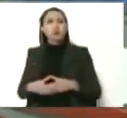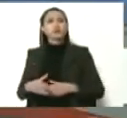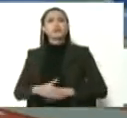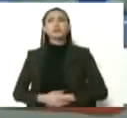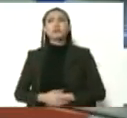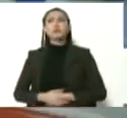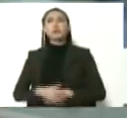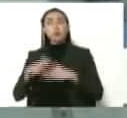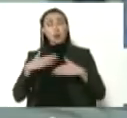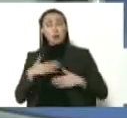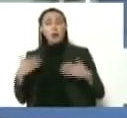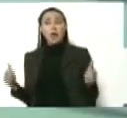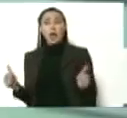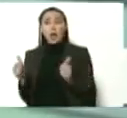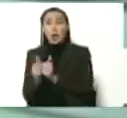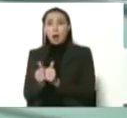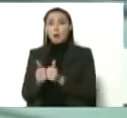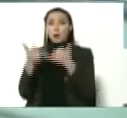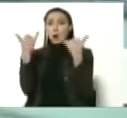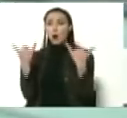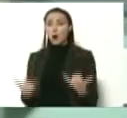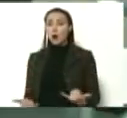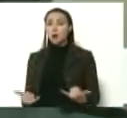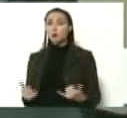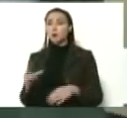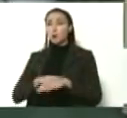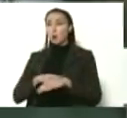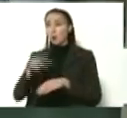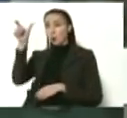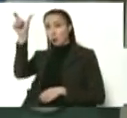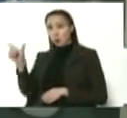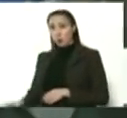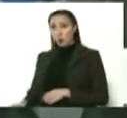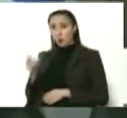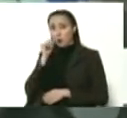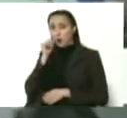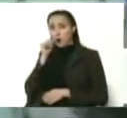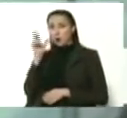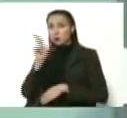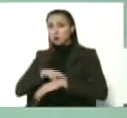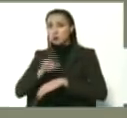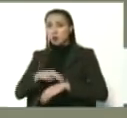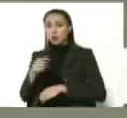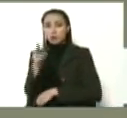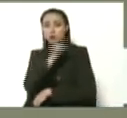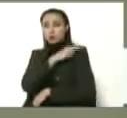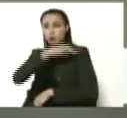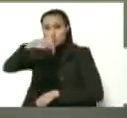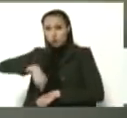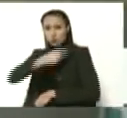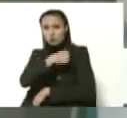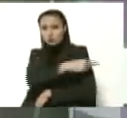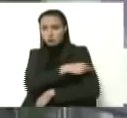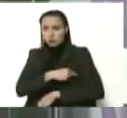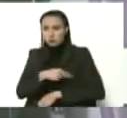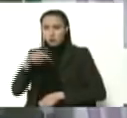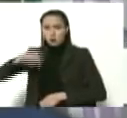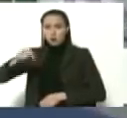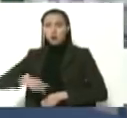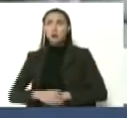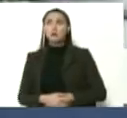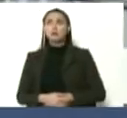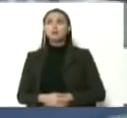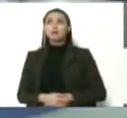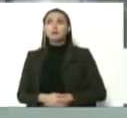Me acompaña ahorita el doctor Miguel Tobar, el director del Hospital Victorino Santaella,